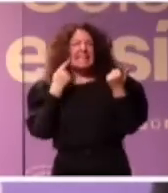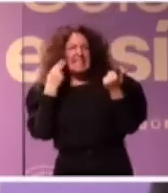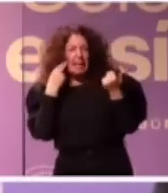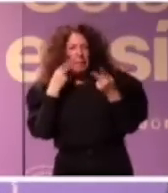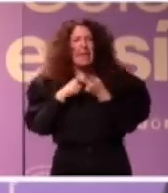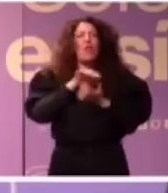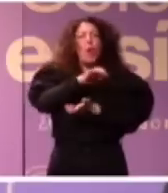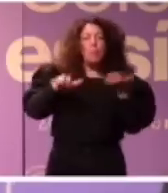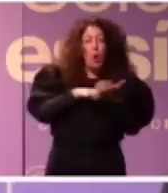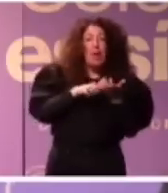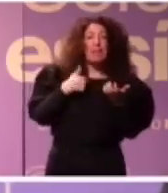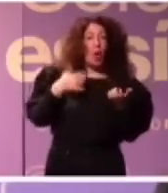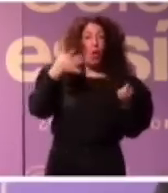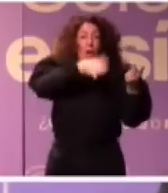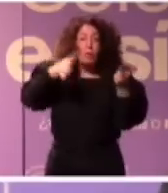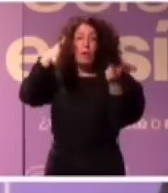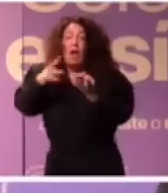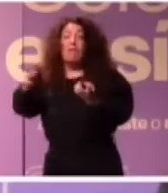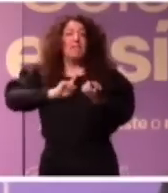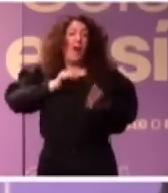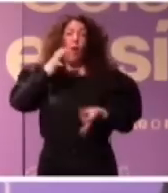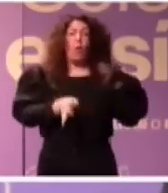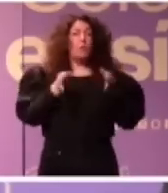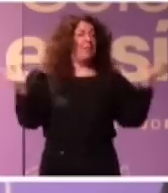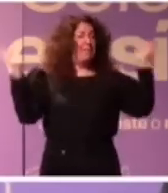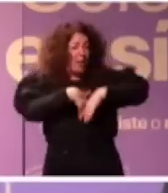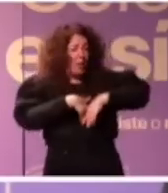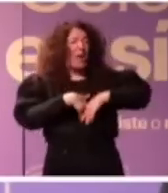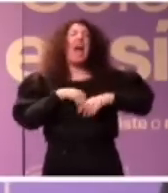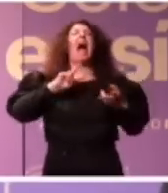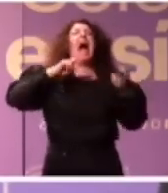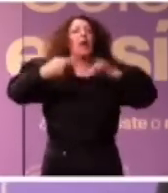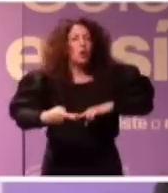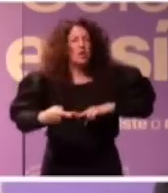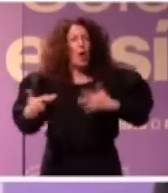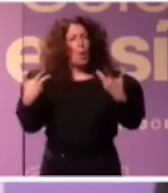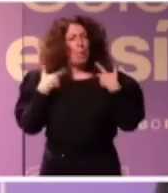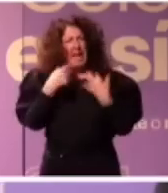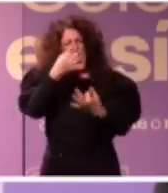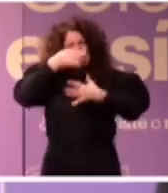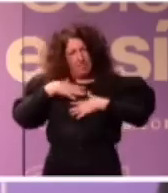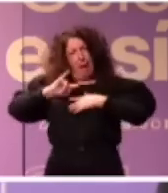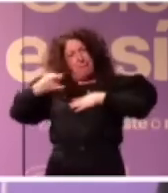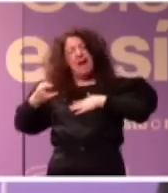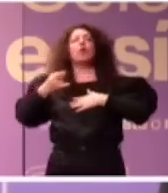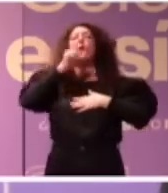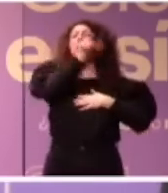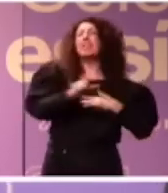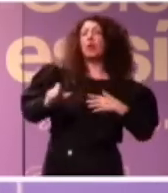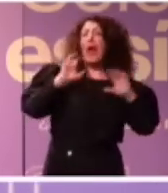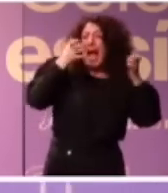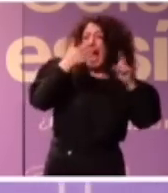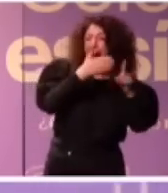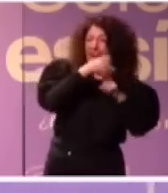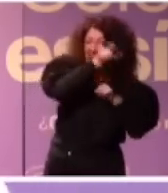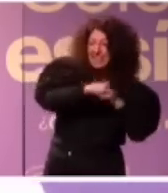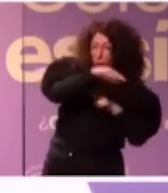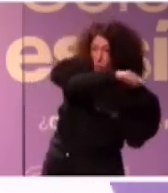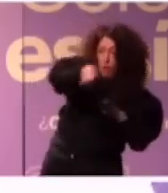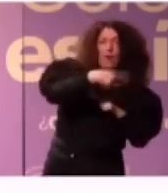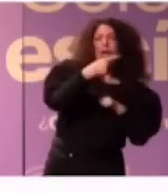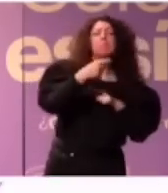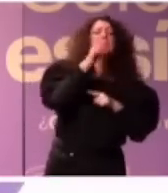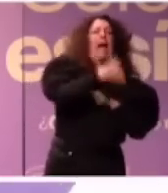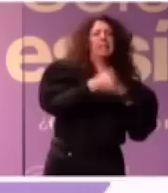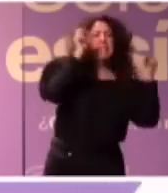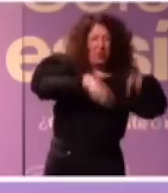no encontraban justicia, al contrario, encontraban revictimización e impunidad para sus agresores. Pero es que la inmensa